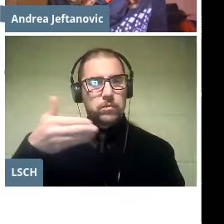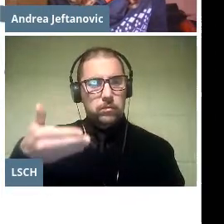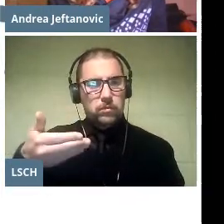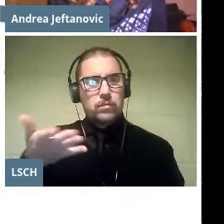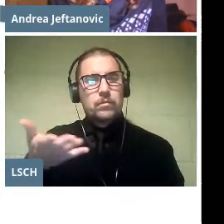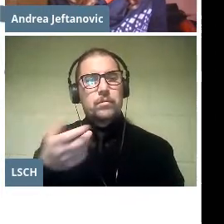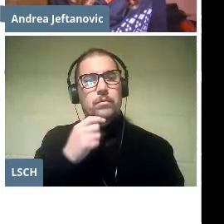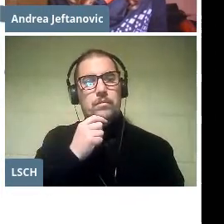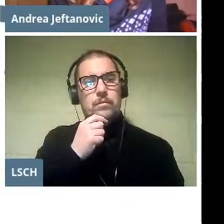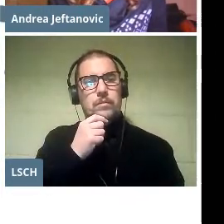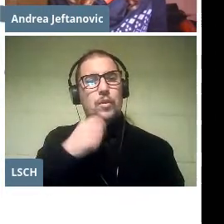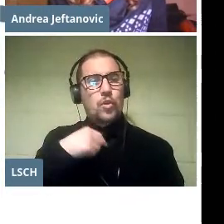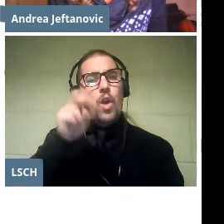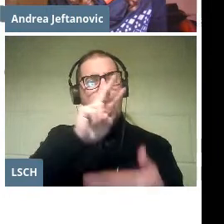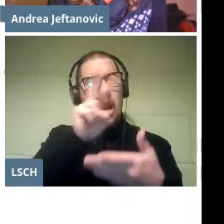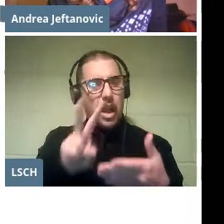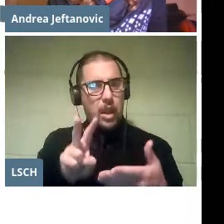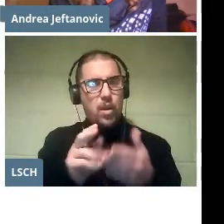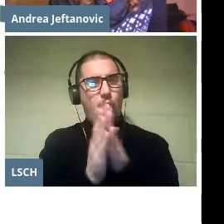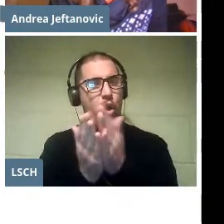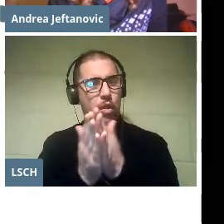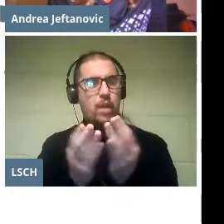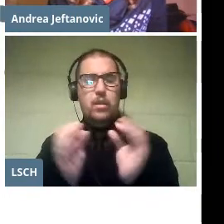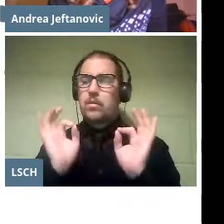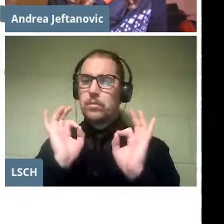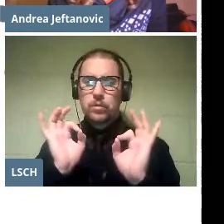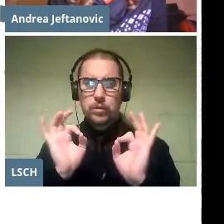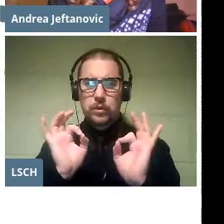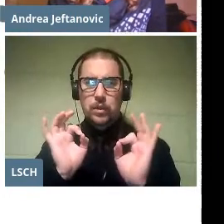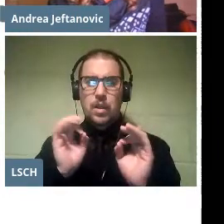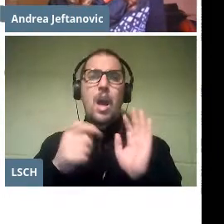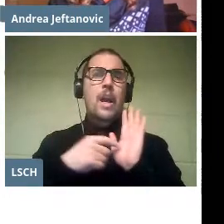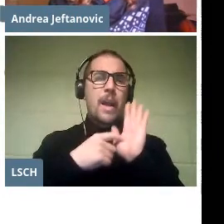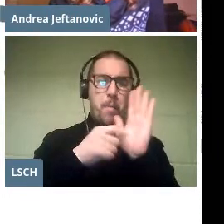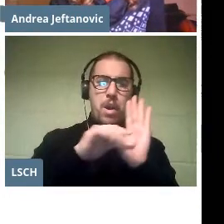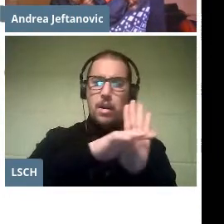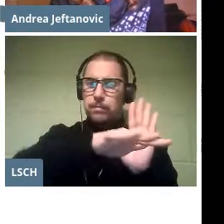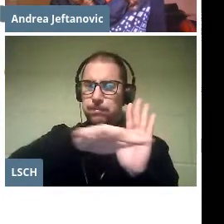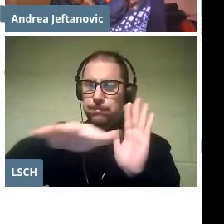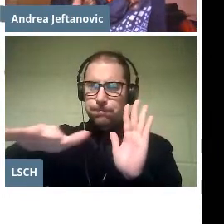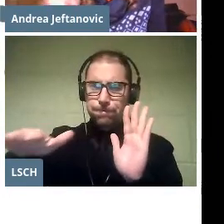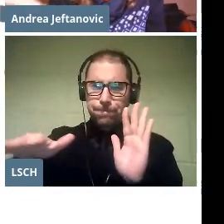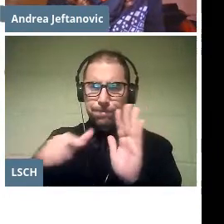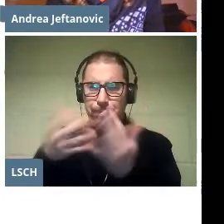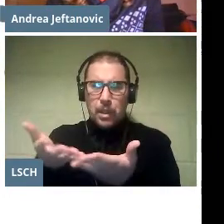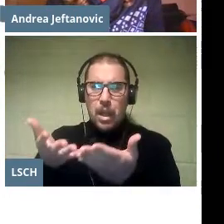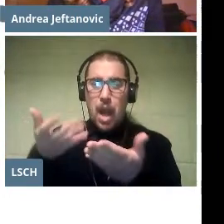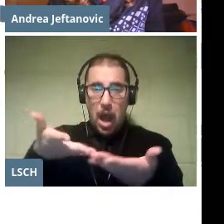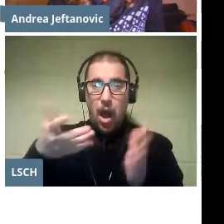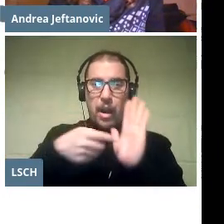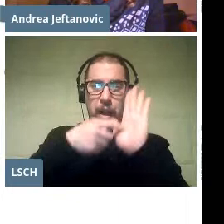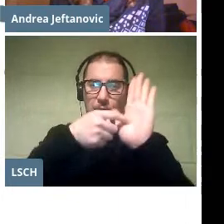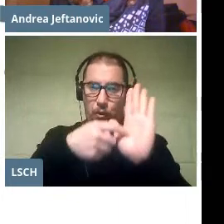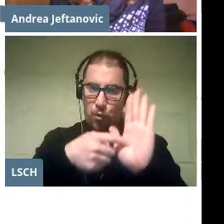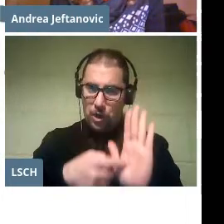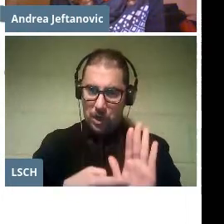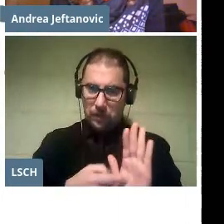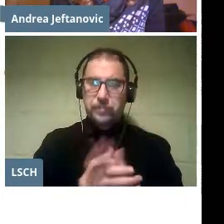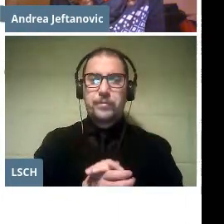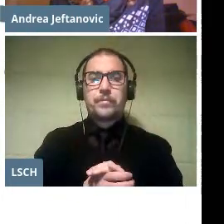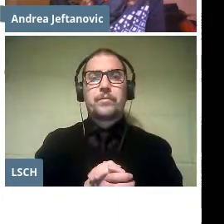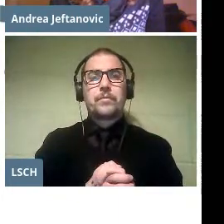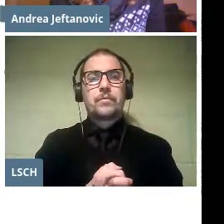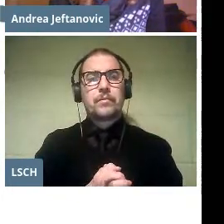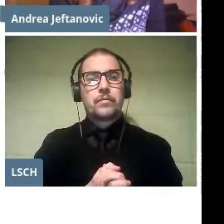directriz, he leído fascinantes textos que, de modo panorámico, los quiero invitar a recorrer en esta pantalla e